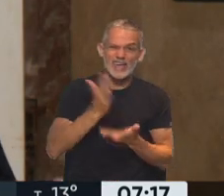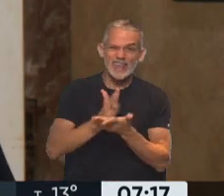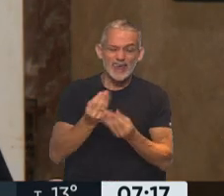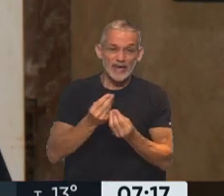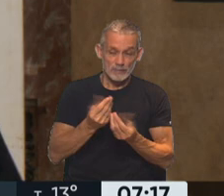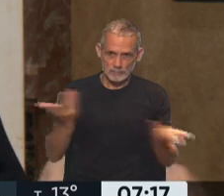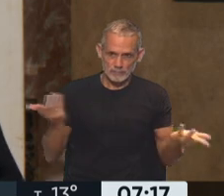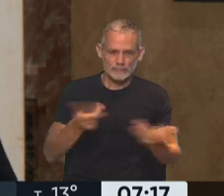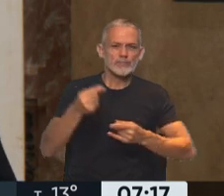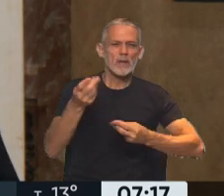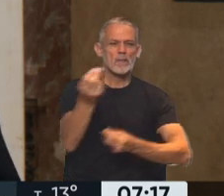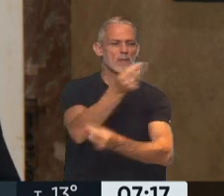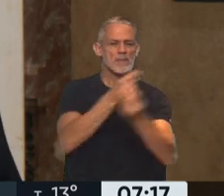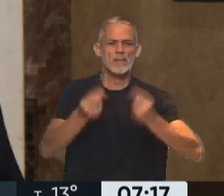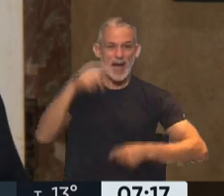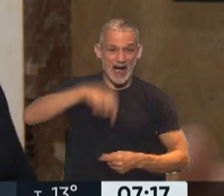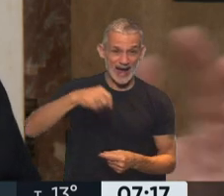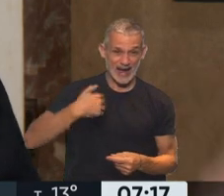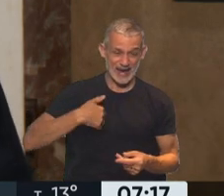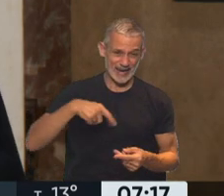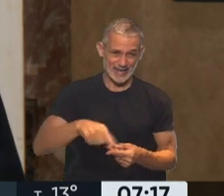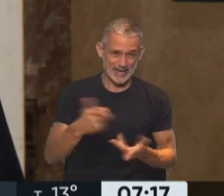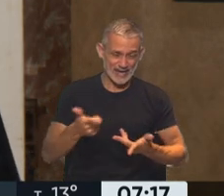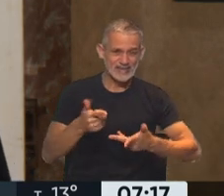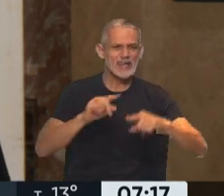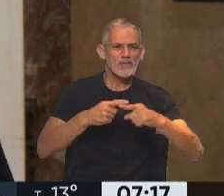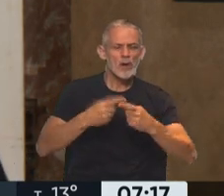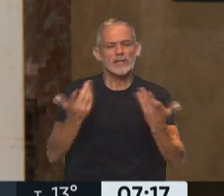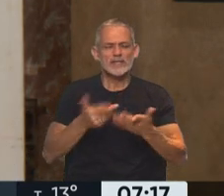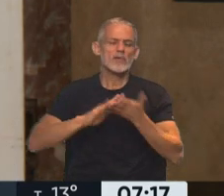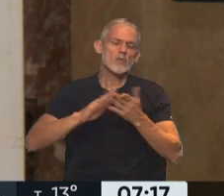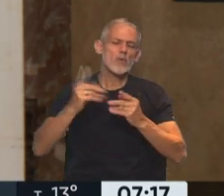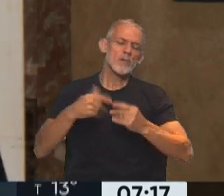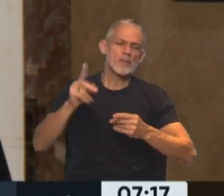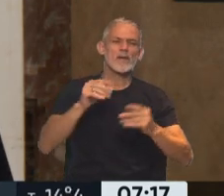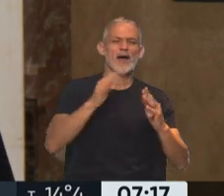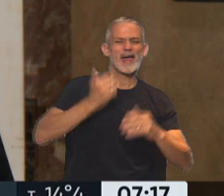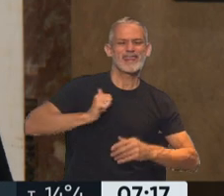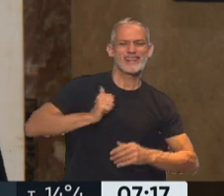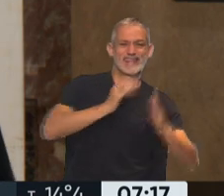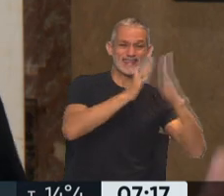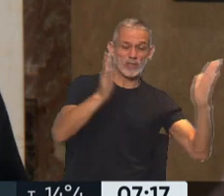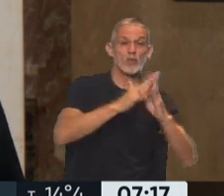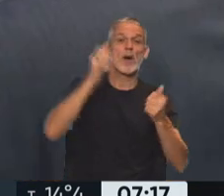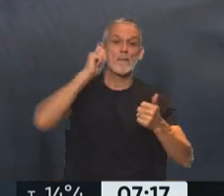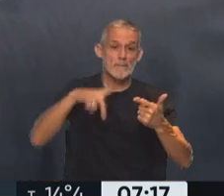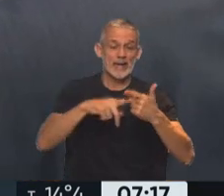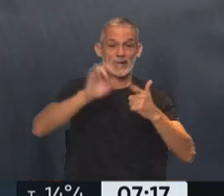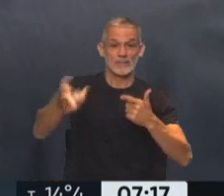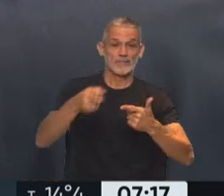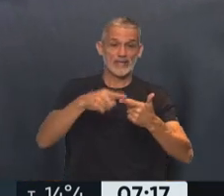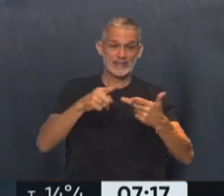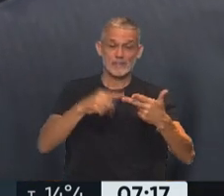acumulación financiera que realizaron aquí en el marco de las políticas neoliberales tanto en la dictadura como en la etapa de menem como en la etapa